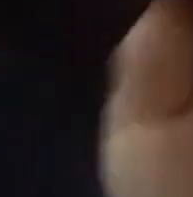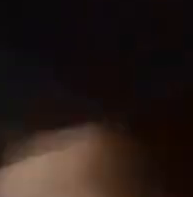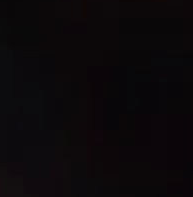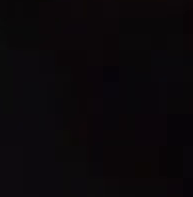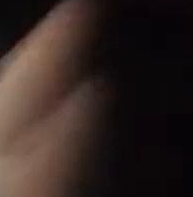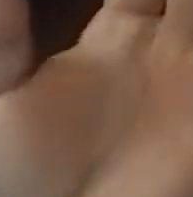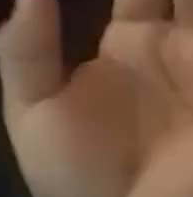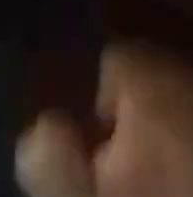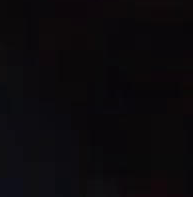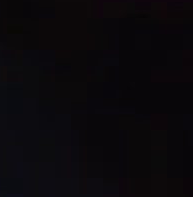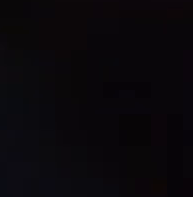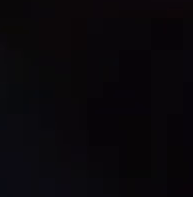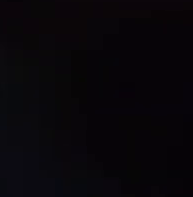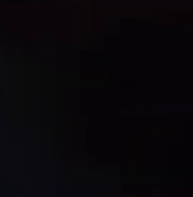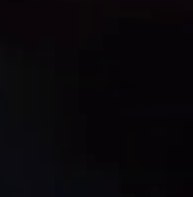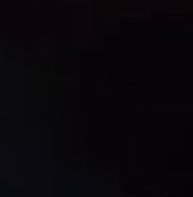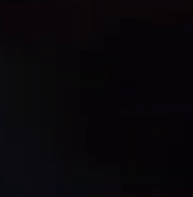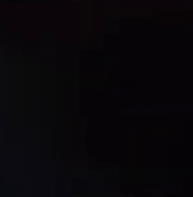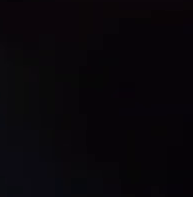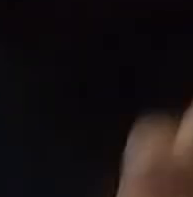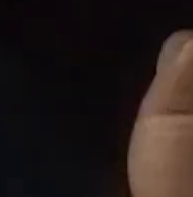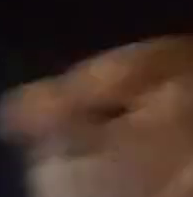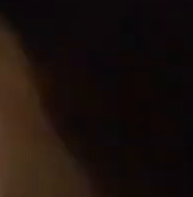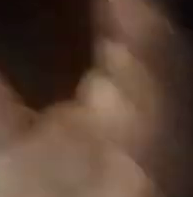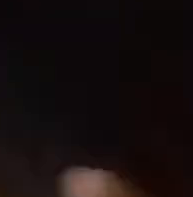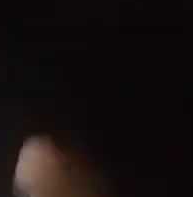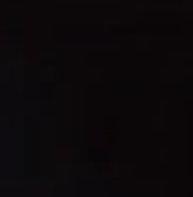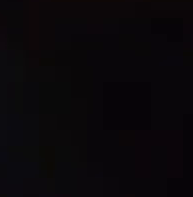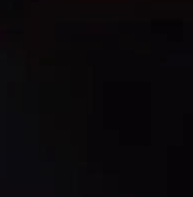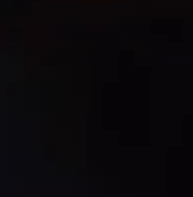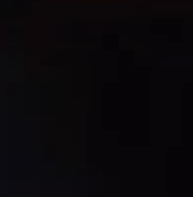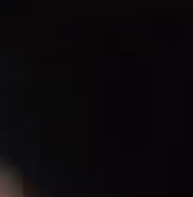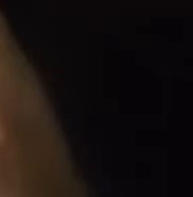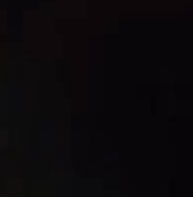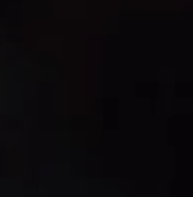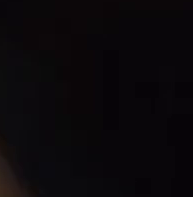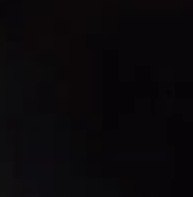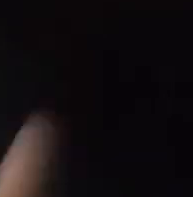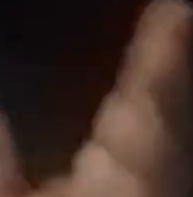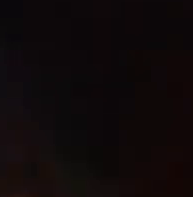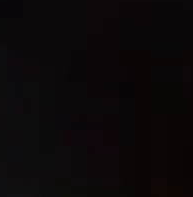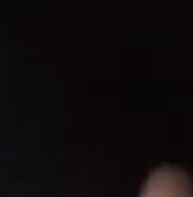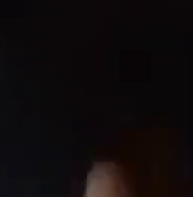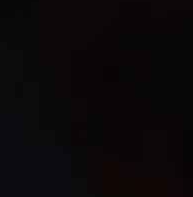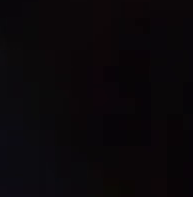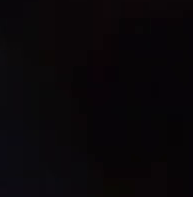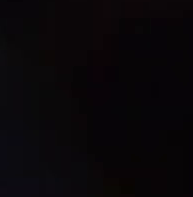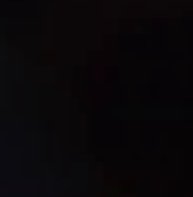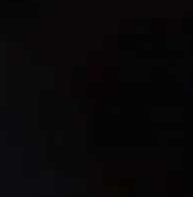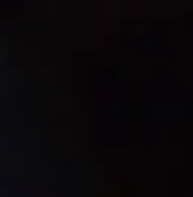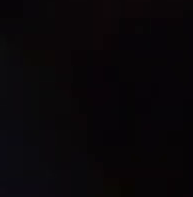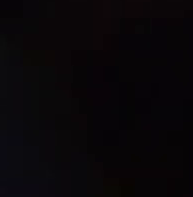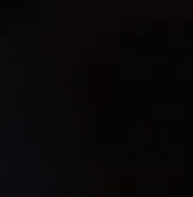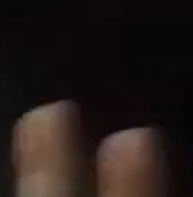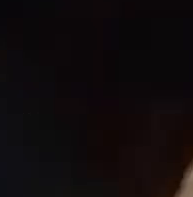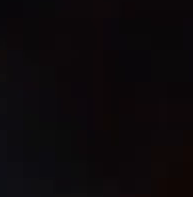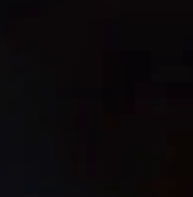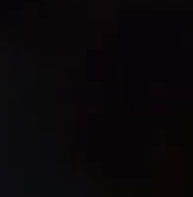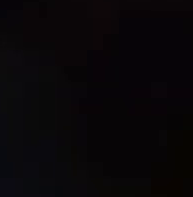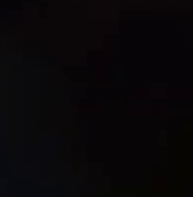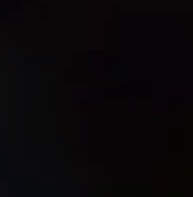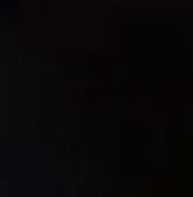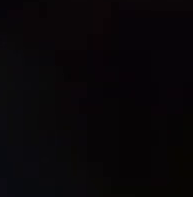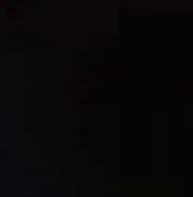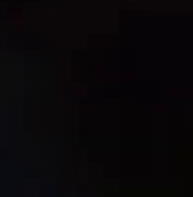invito a verlo en los canales que de YouTube. Hay muchos ya que están subiendo la transmisión en vivo, ¿no? Ahí pueden ver